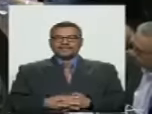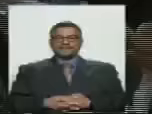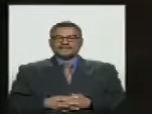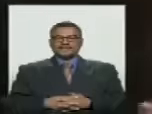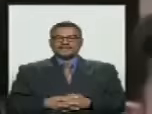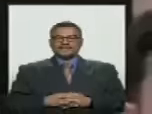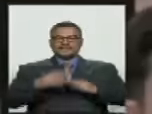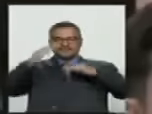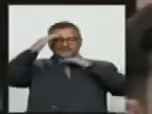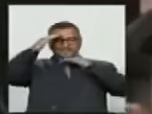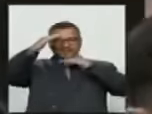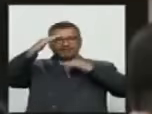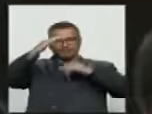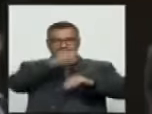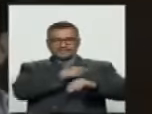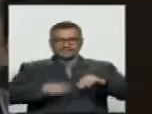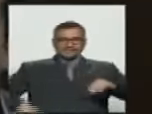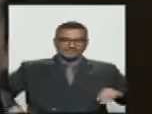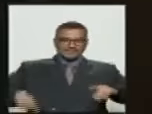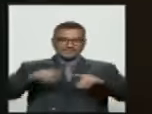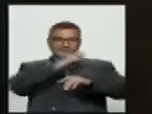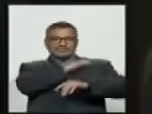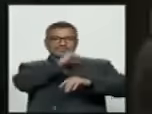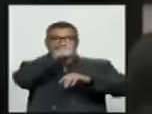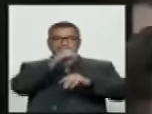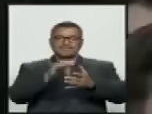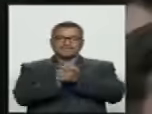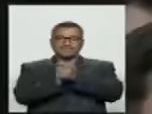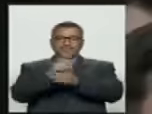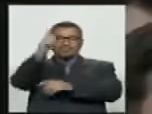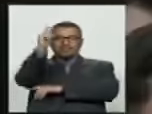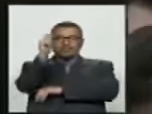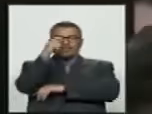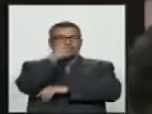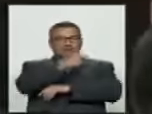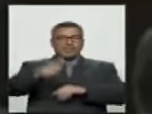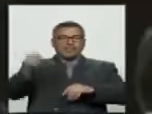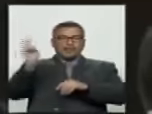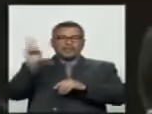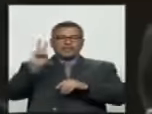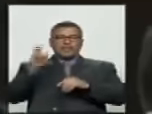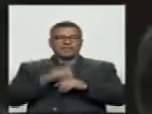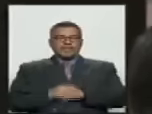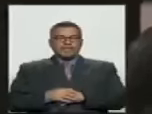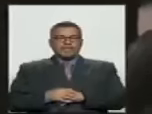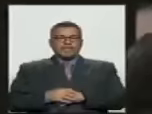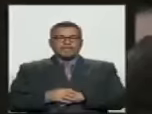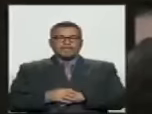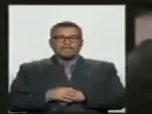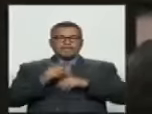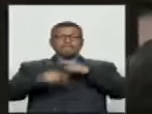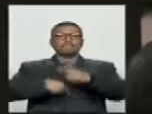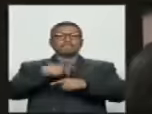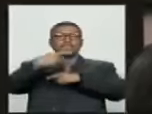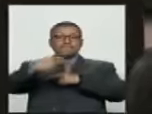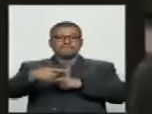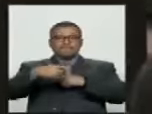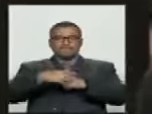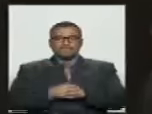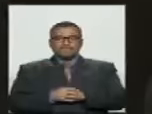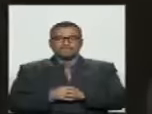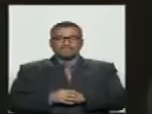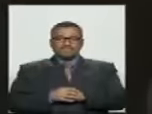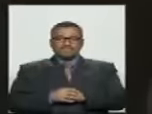Gracias. Un saludo, presidente, junta directiva, colegas parlamentarios, pueblo venezolano. Luego de